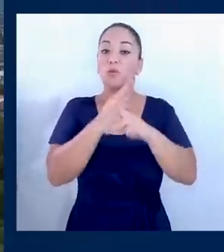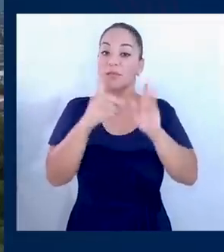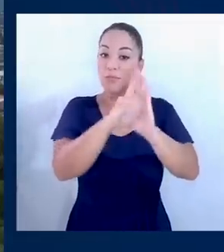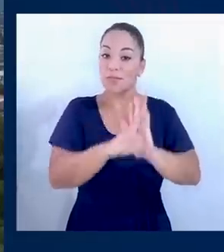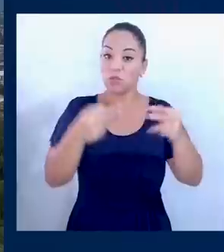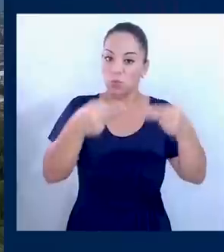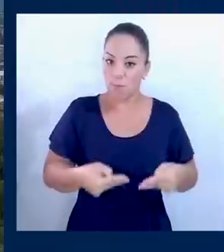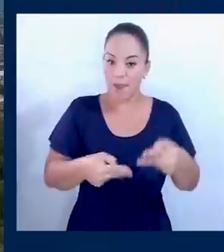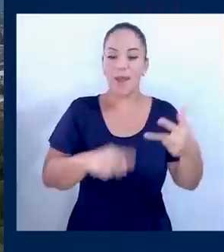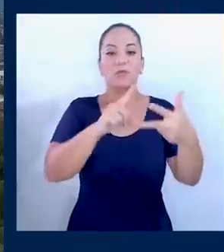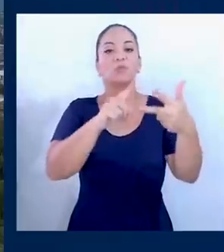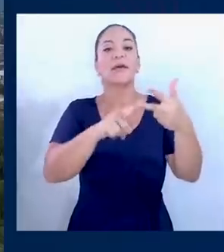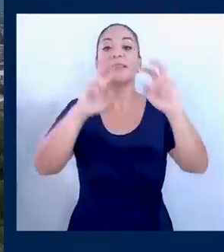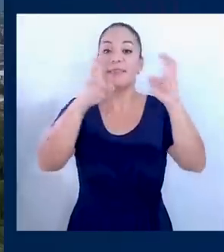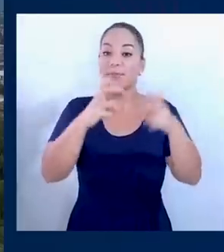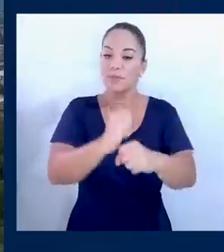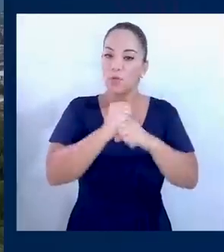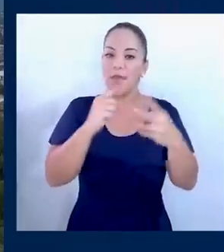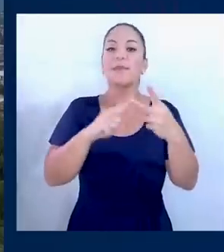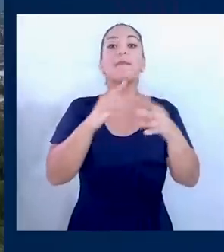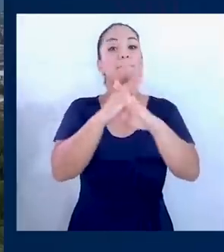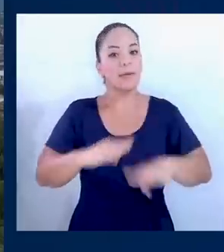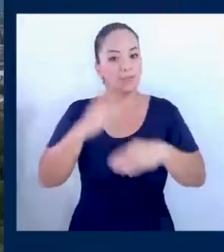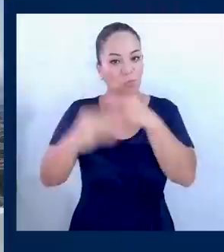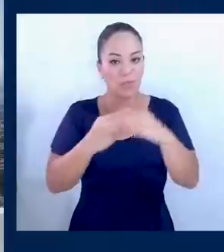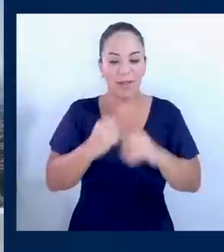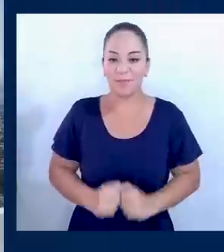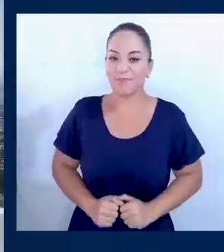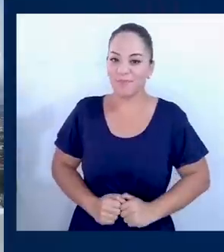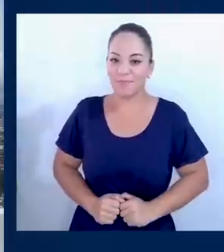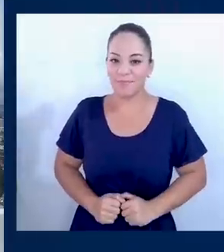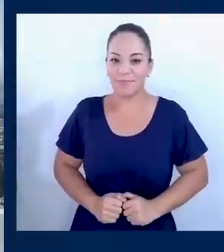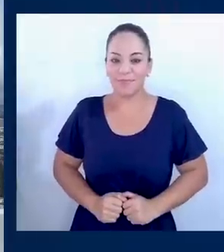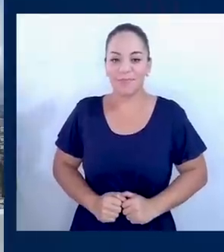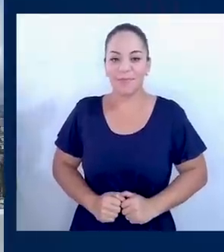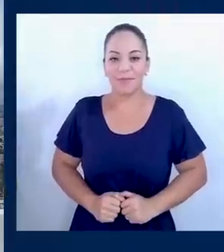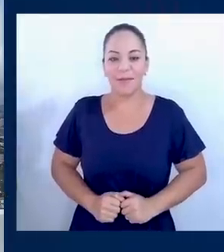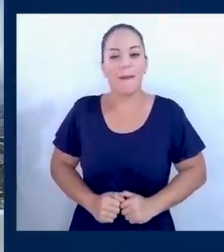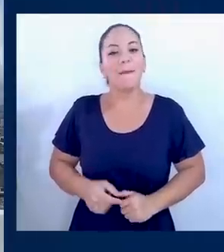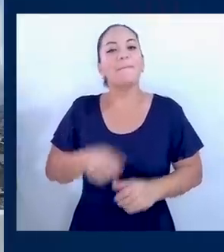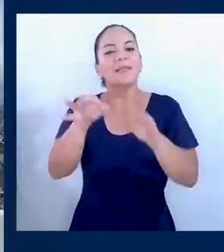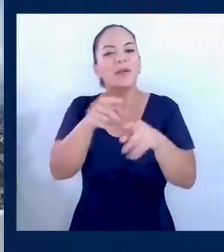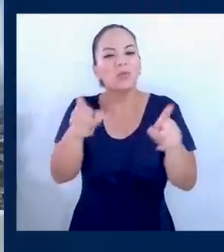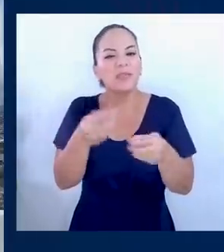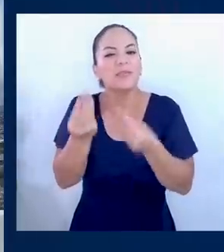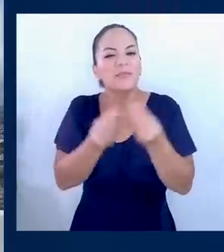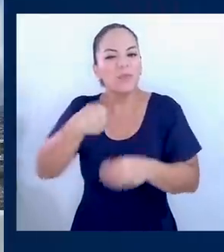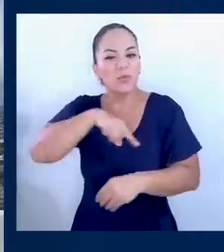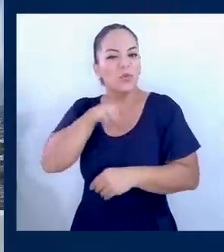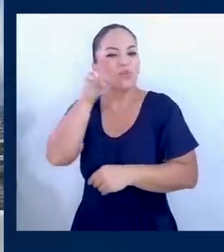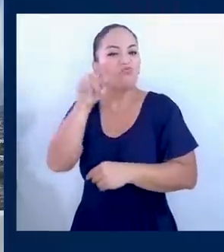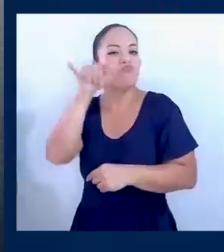humanos y los temas de seguridad y paz mundiales. Pero para ponérselo en plata blanca, ¿a qué vamos?